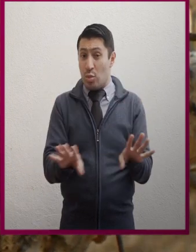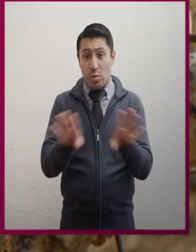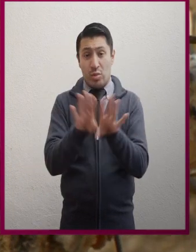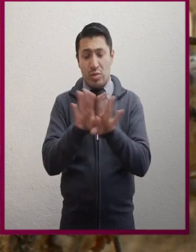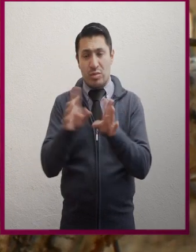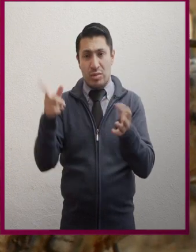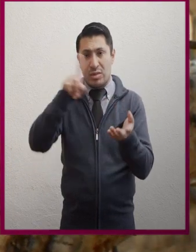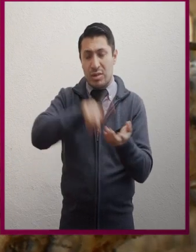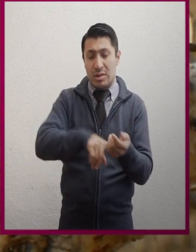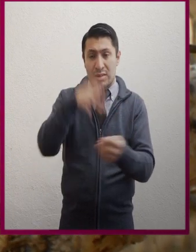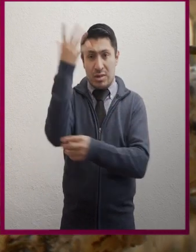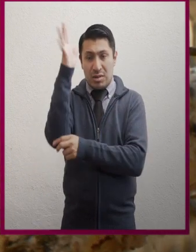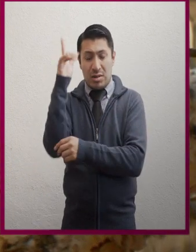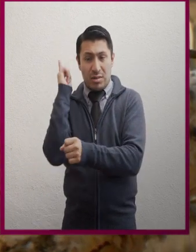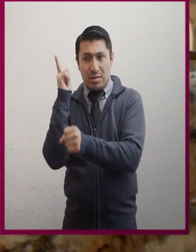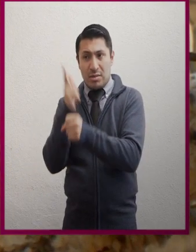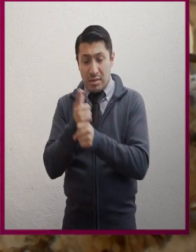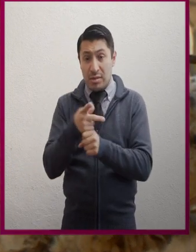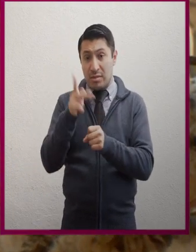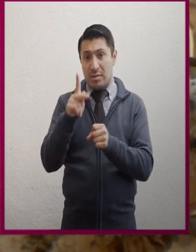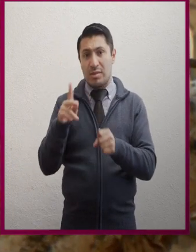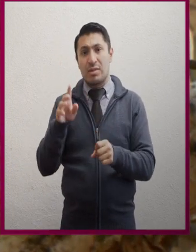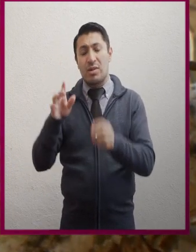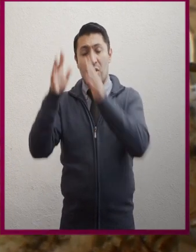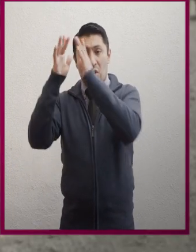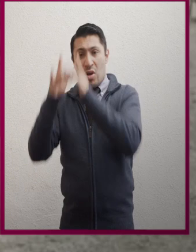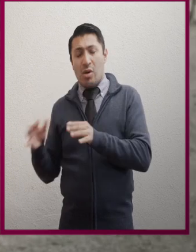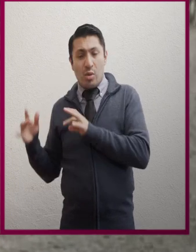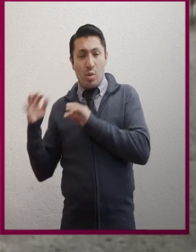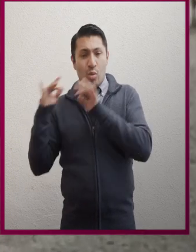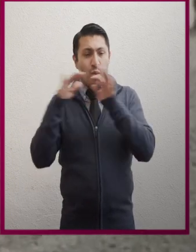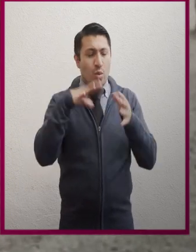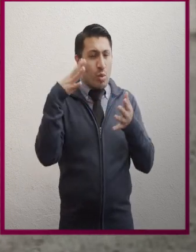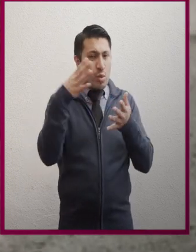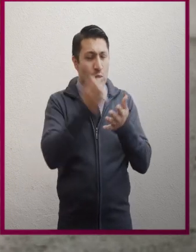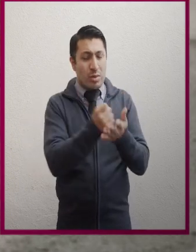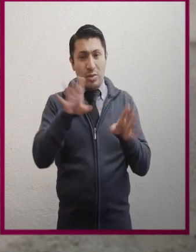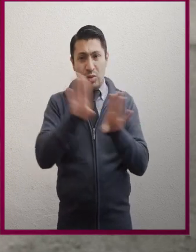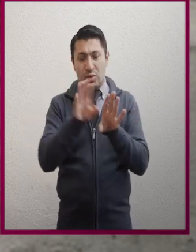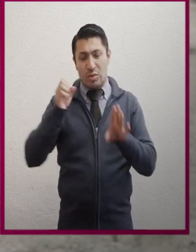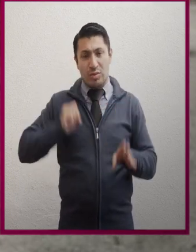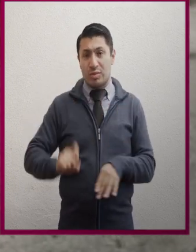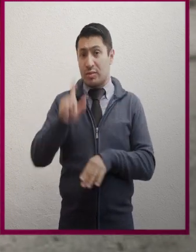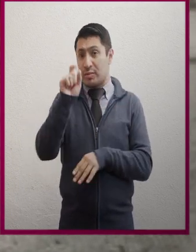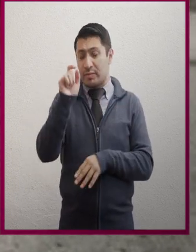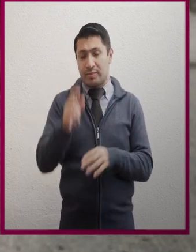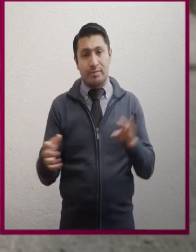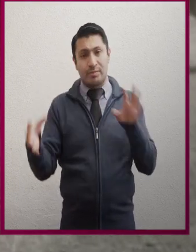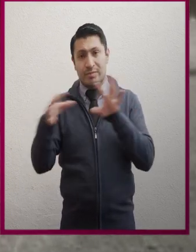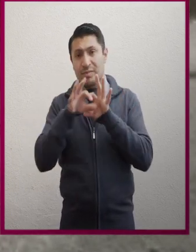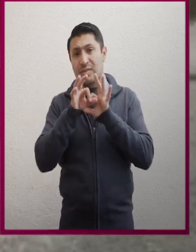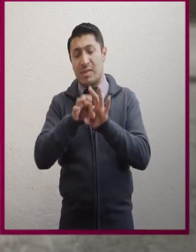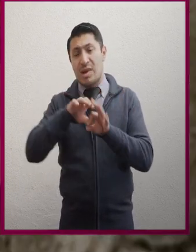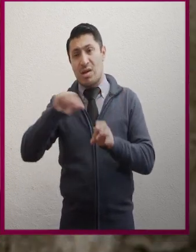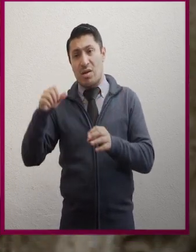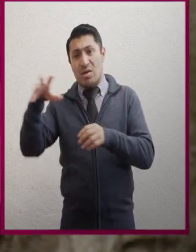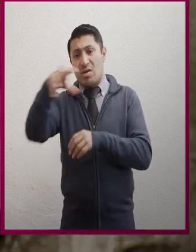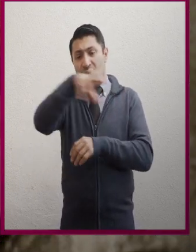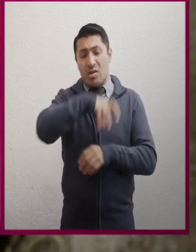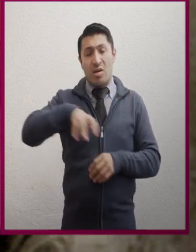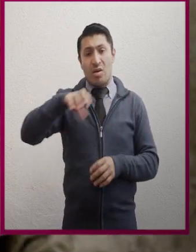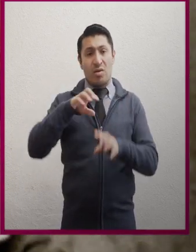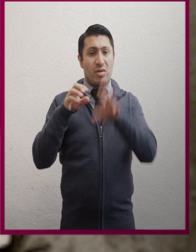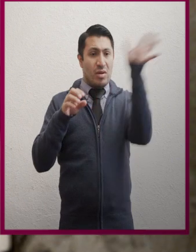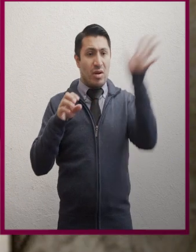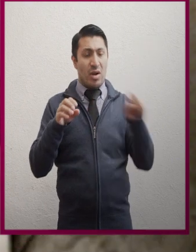los árboles de acacia de Nigeria y Senegal. La conquista francesa de este territorio ocurrió hasta el siglo XX, ligada a